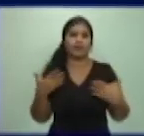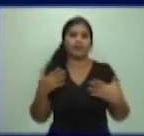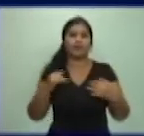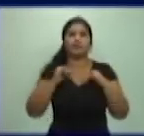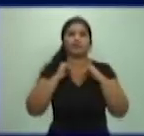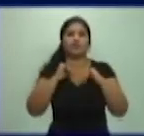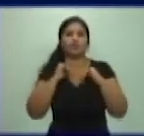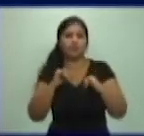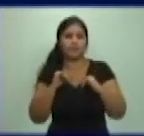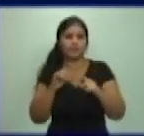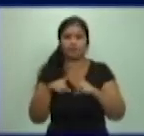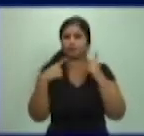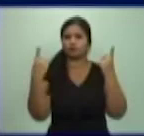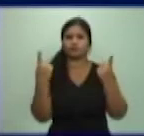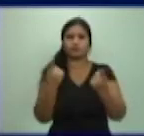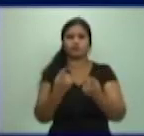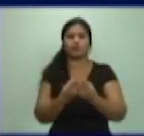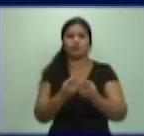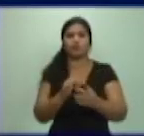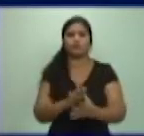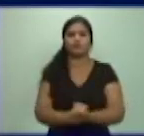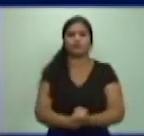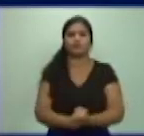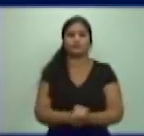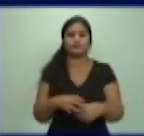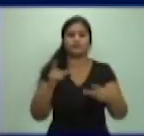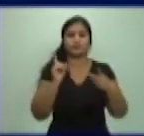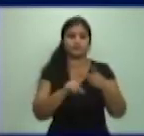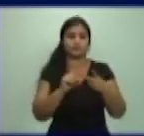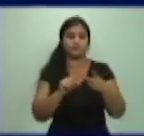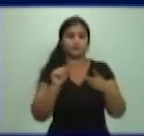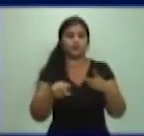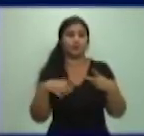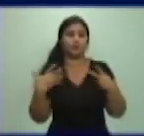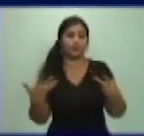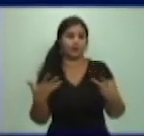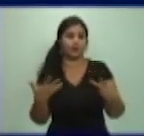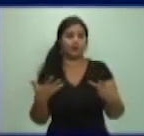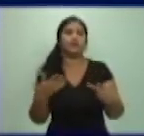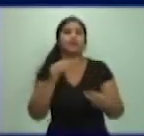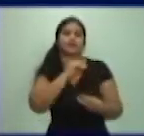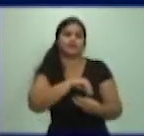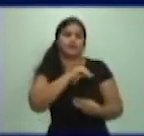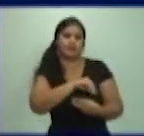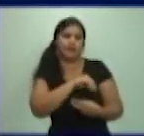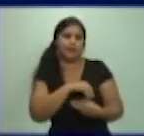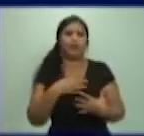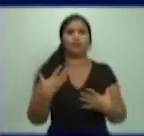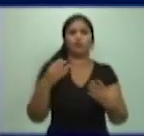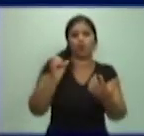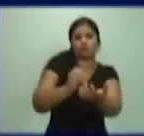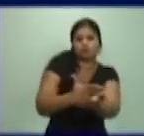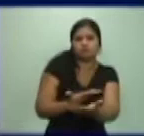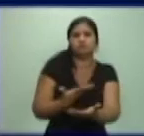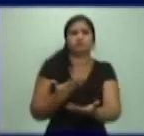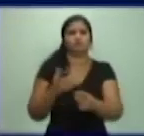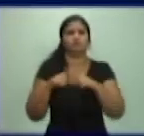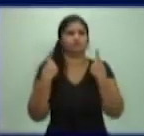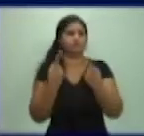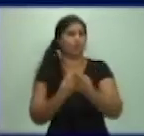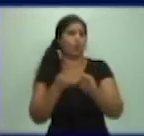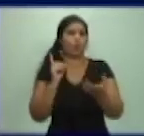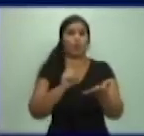forma objetiva. El expresivo expresa estados de ánimo, sentimientos. El